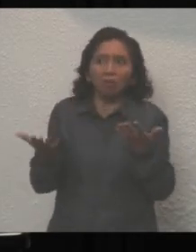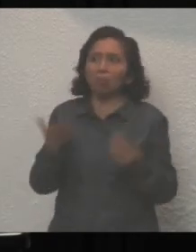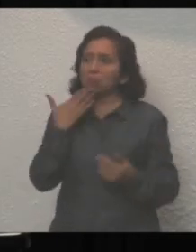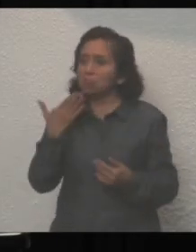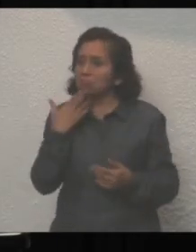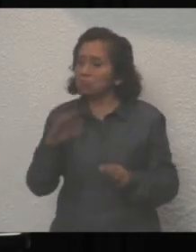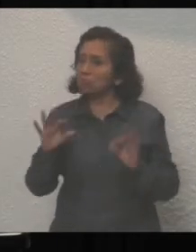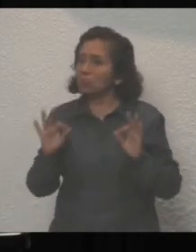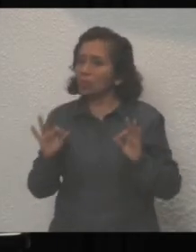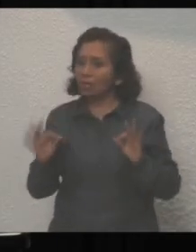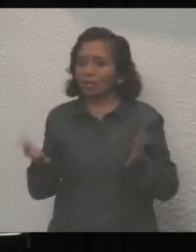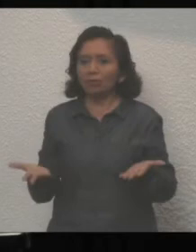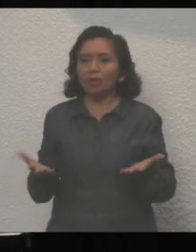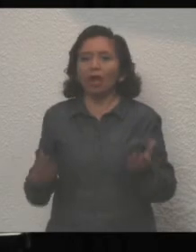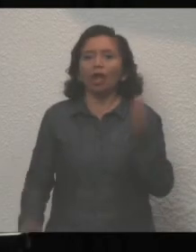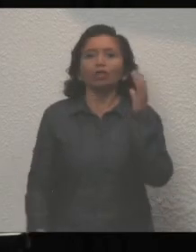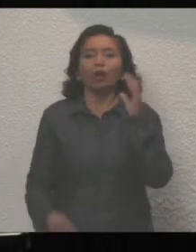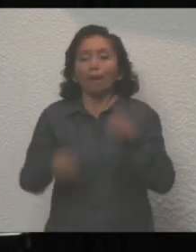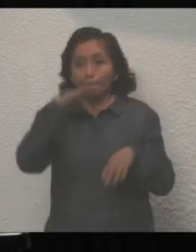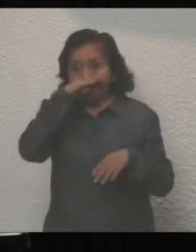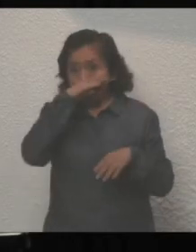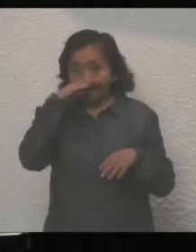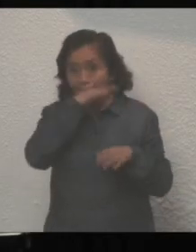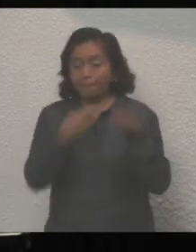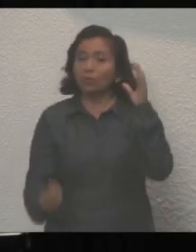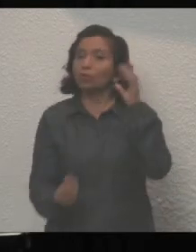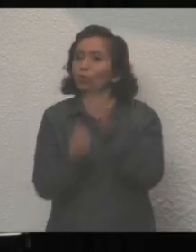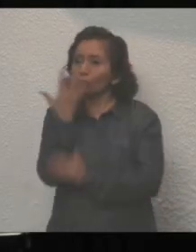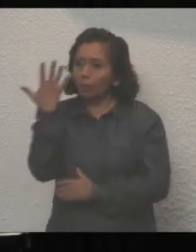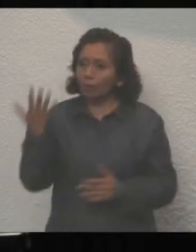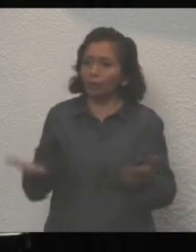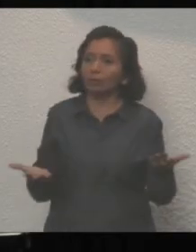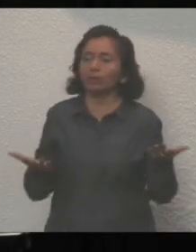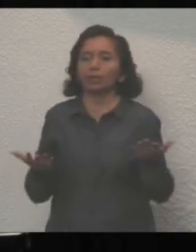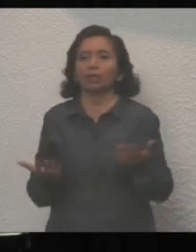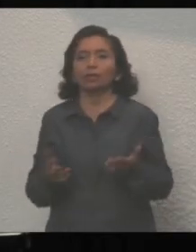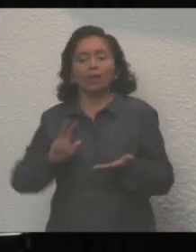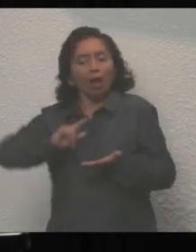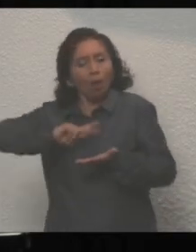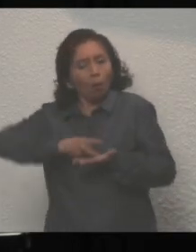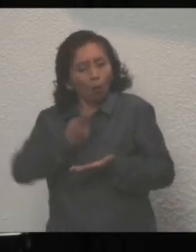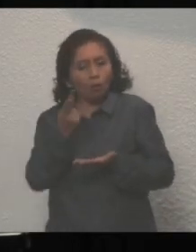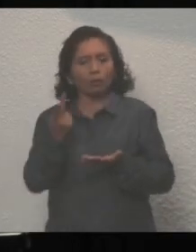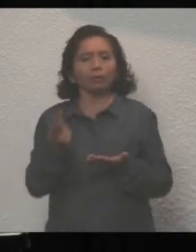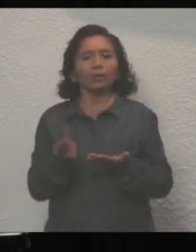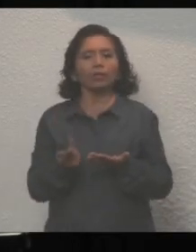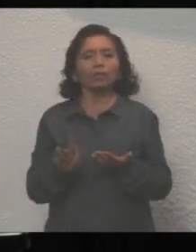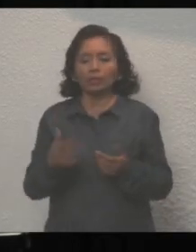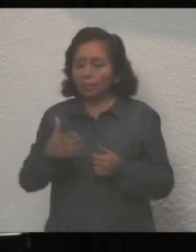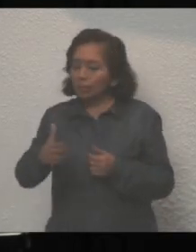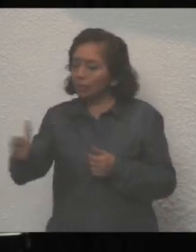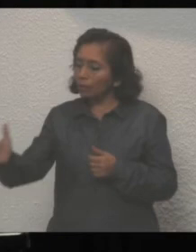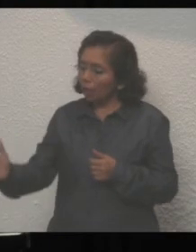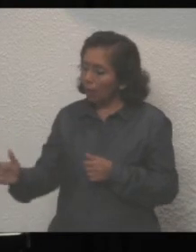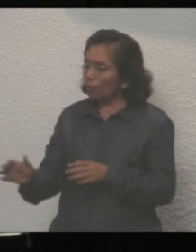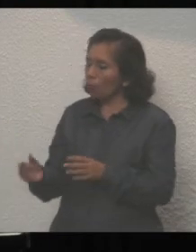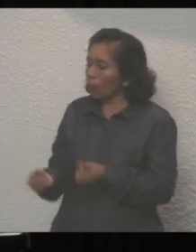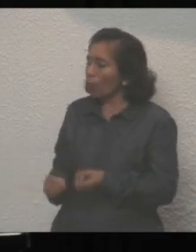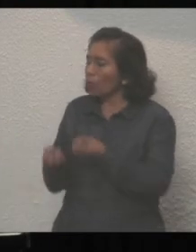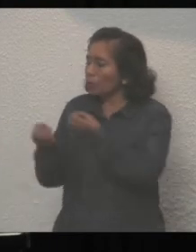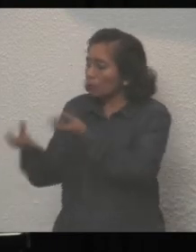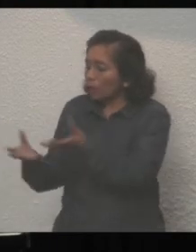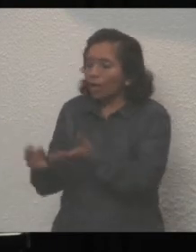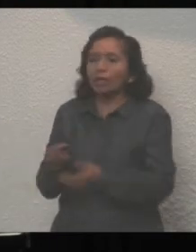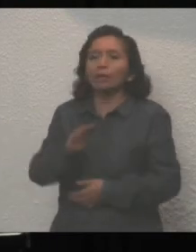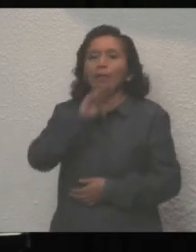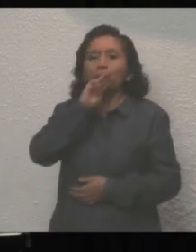existan nuevas becas para los jóvenes, para volver a fortalecer el campo y para las mamás